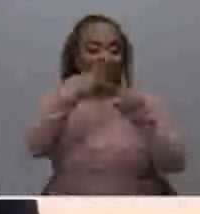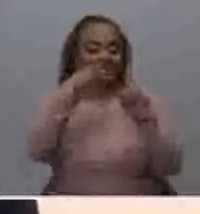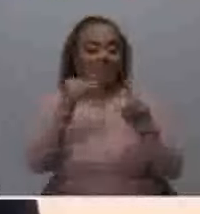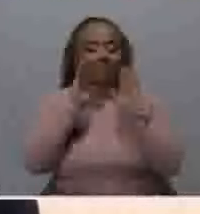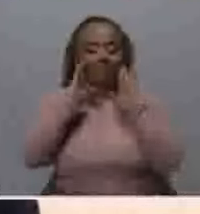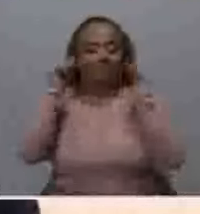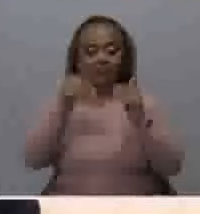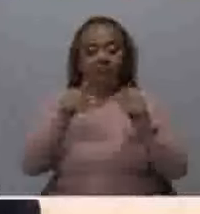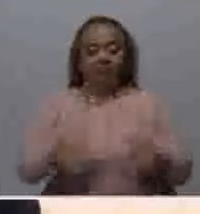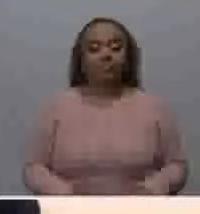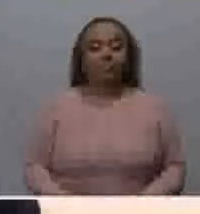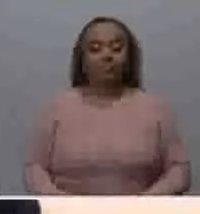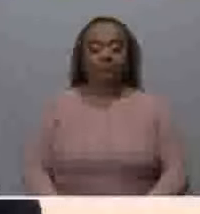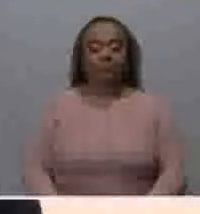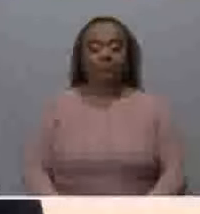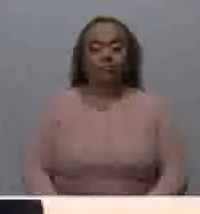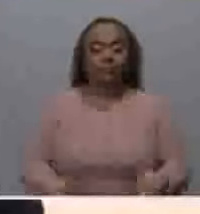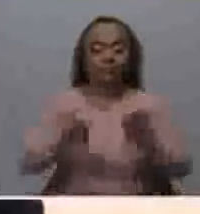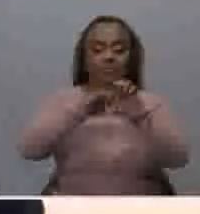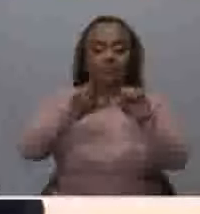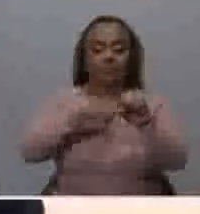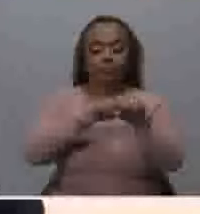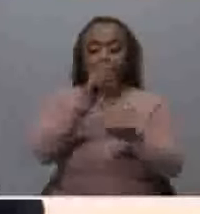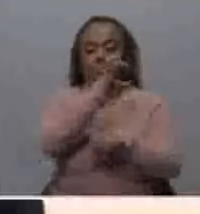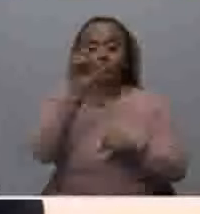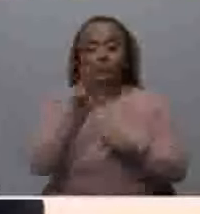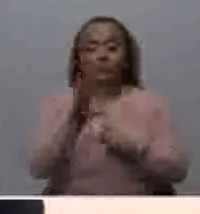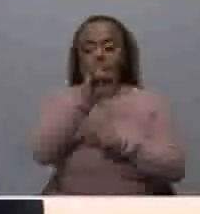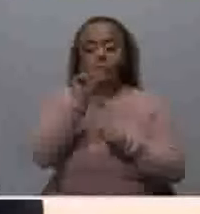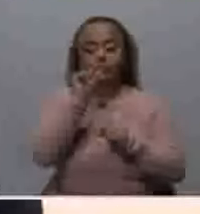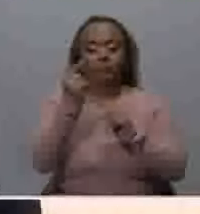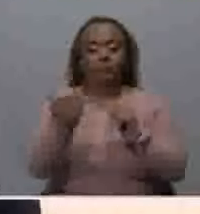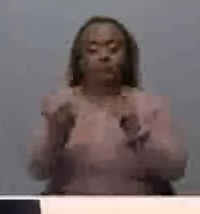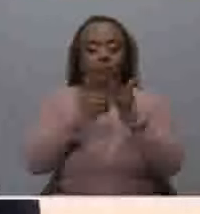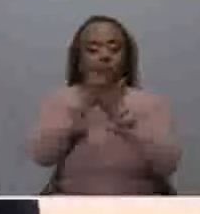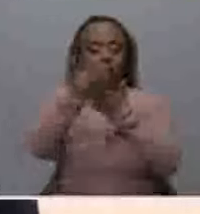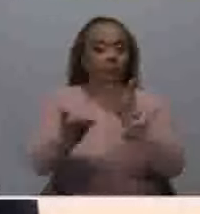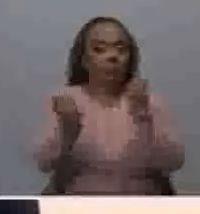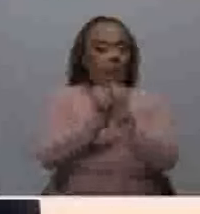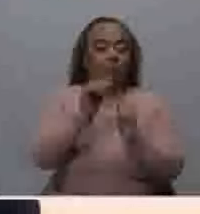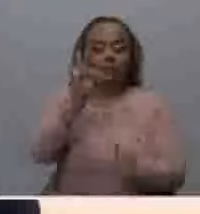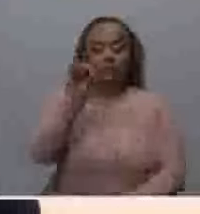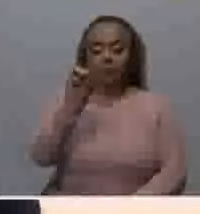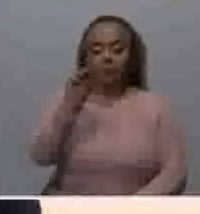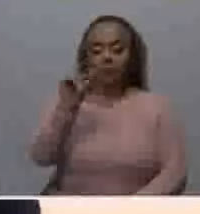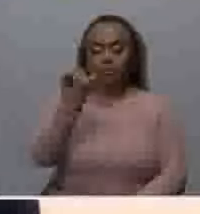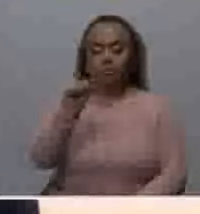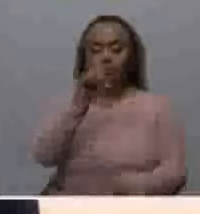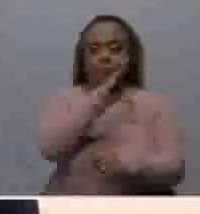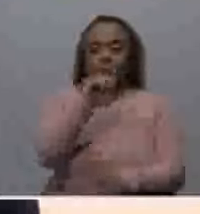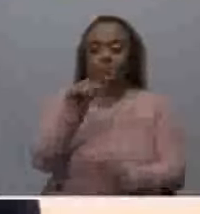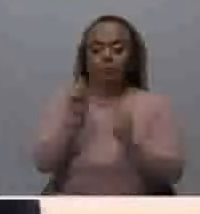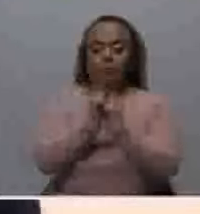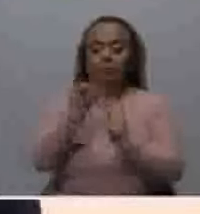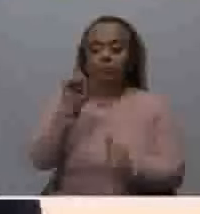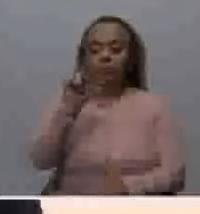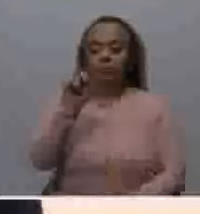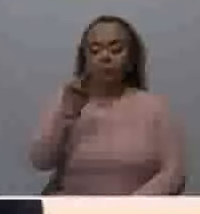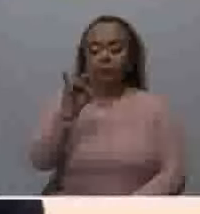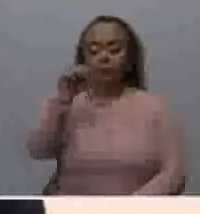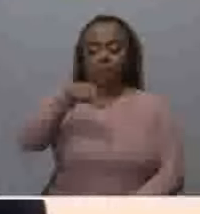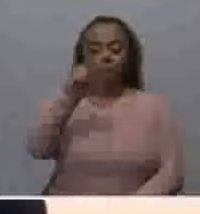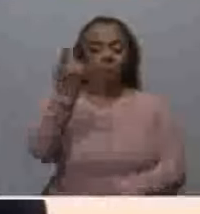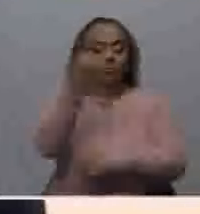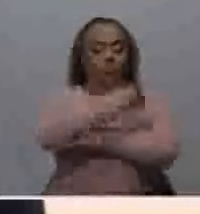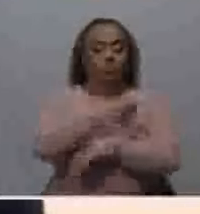de concentración de selección de Costa Rica. Ya vamos a ir también con Tomás, con Martín. Hoy es un día de mucha actividad.